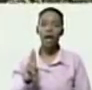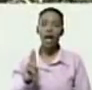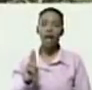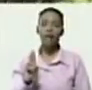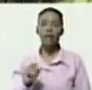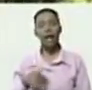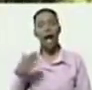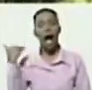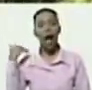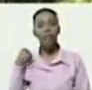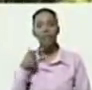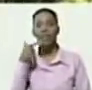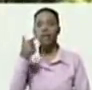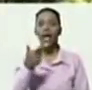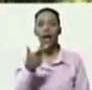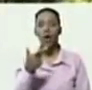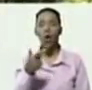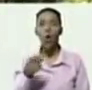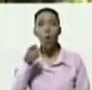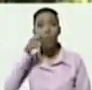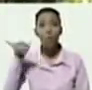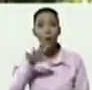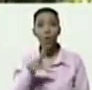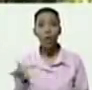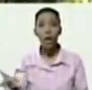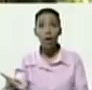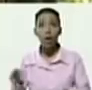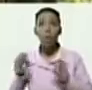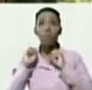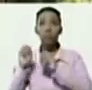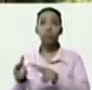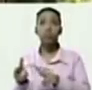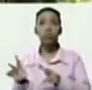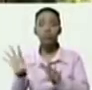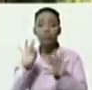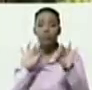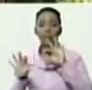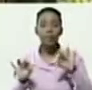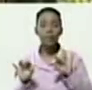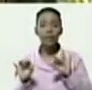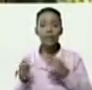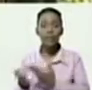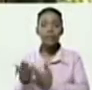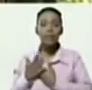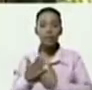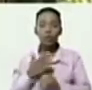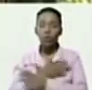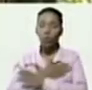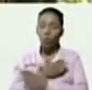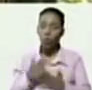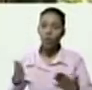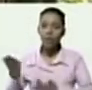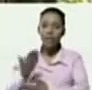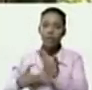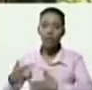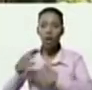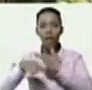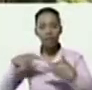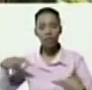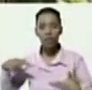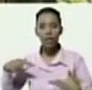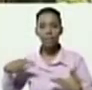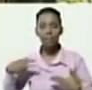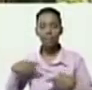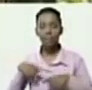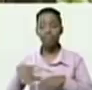los pueblos y que obtuvieron en recompensa de sus generosos servicios en la revolución. De resto,